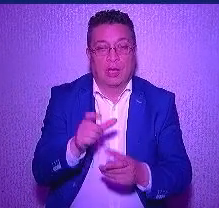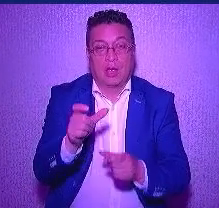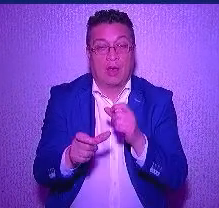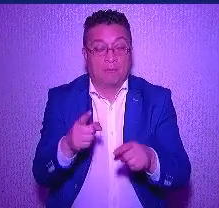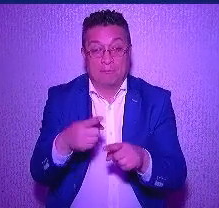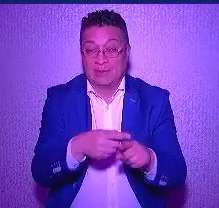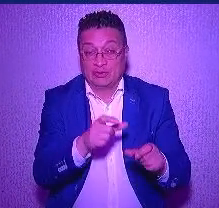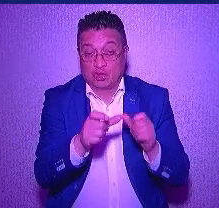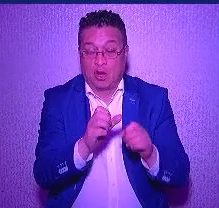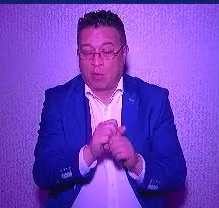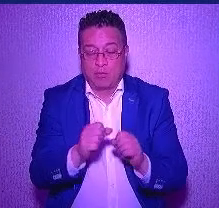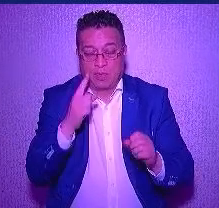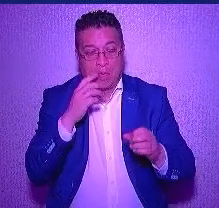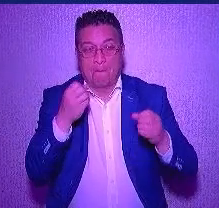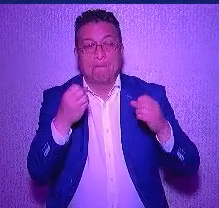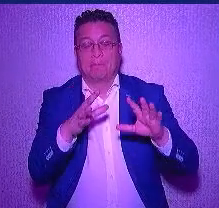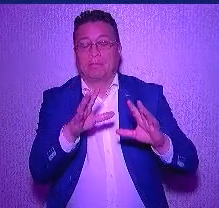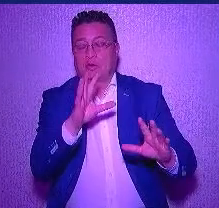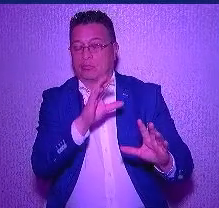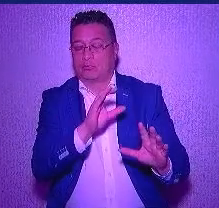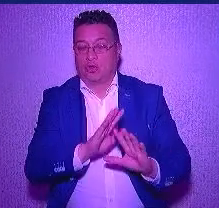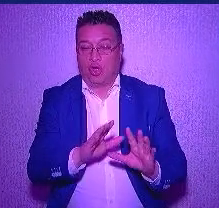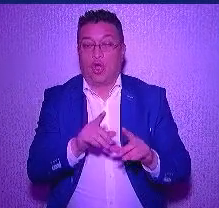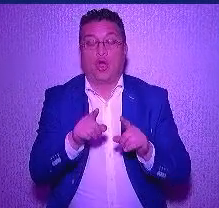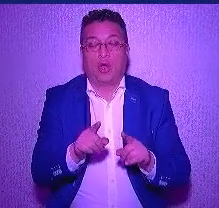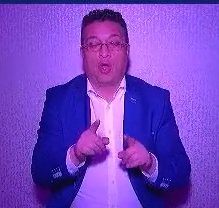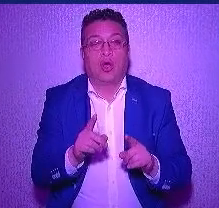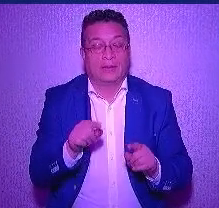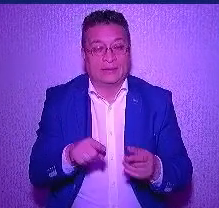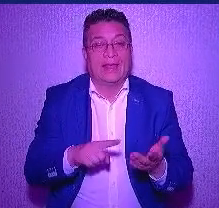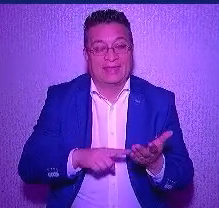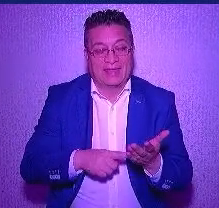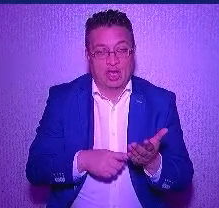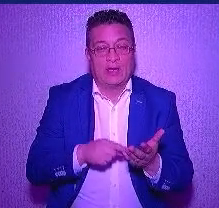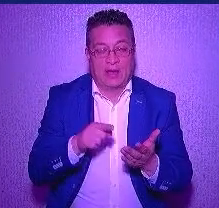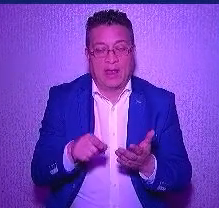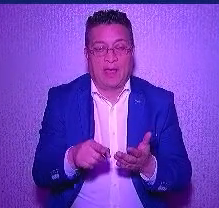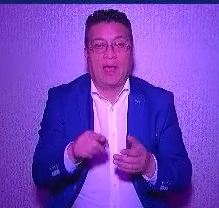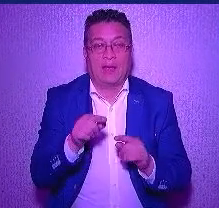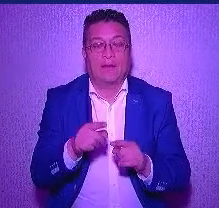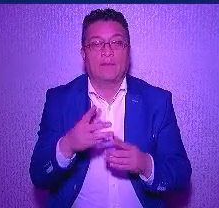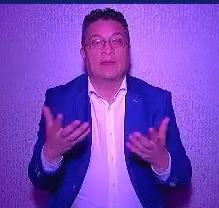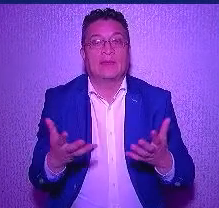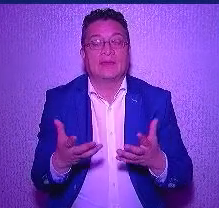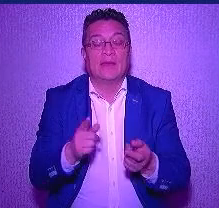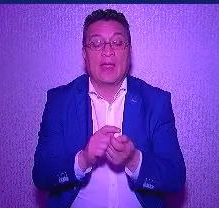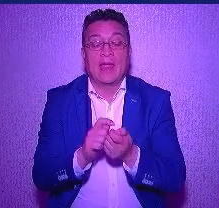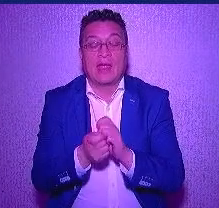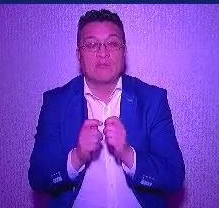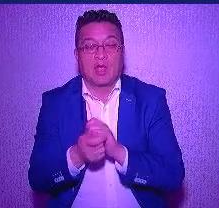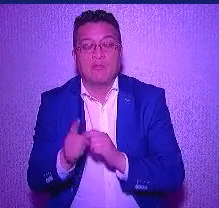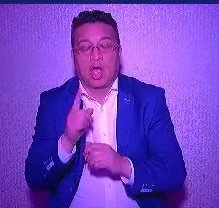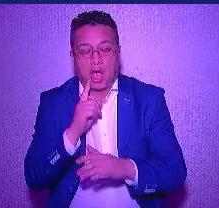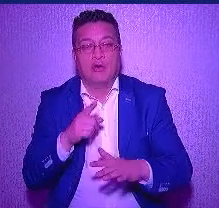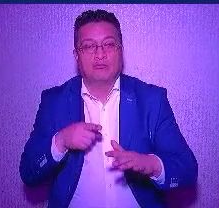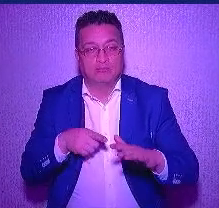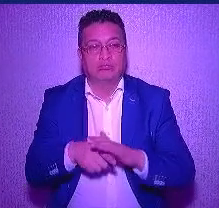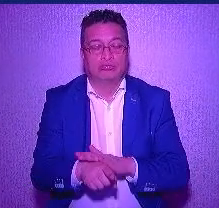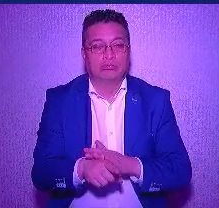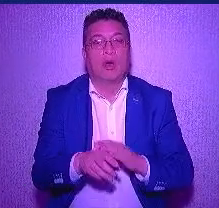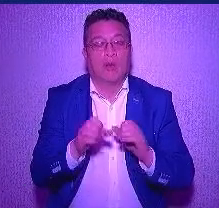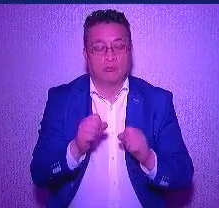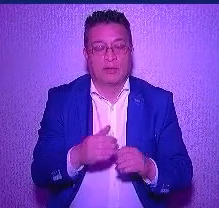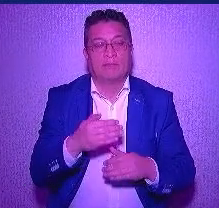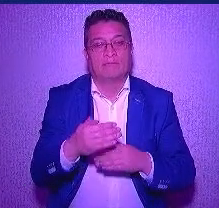visión sobre esto no es en esta analogía técnica sobre qué tipos de cambios hay que introducir para mantener la